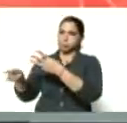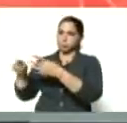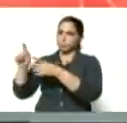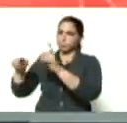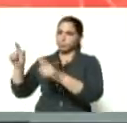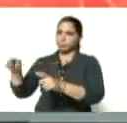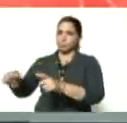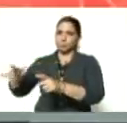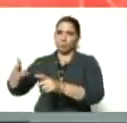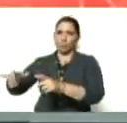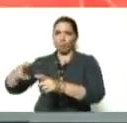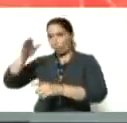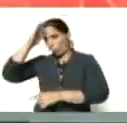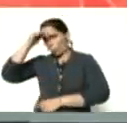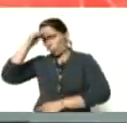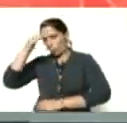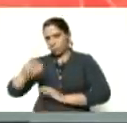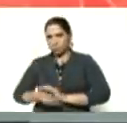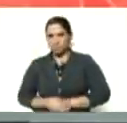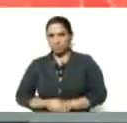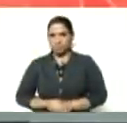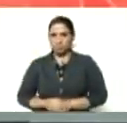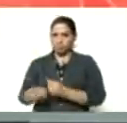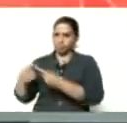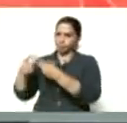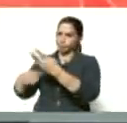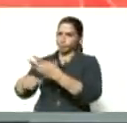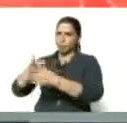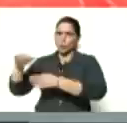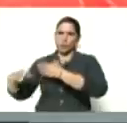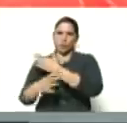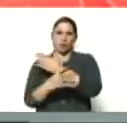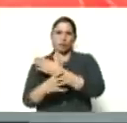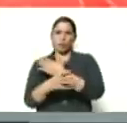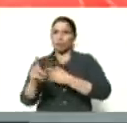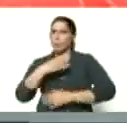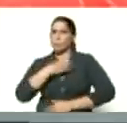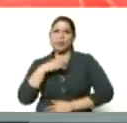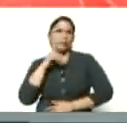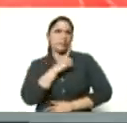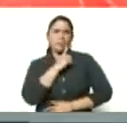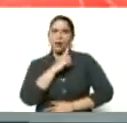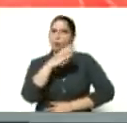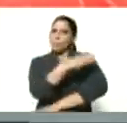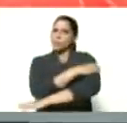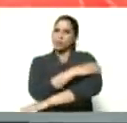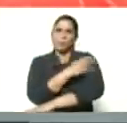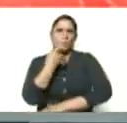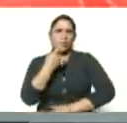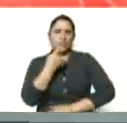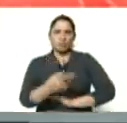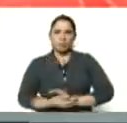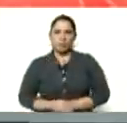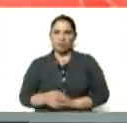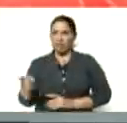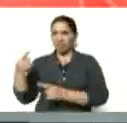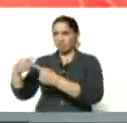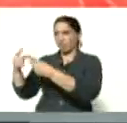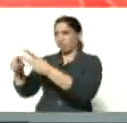guaidocista. Los restos del trumpismo guaidocista no se le puede llamar oposición política, son los